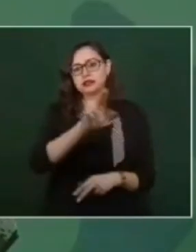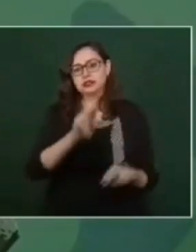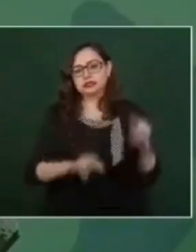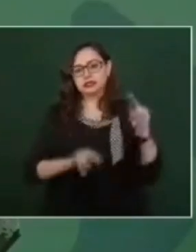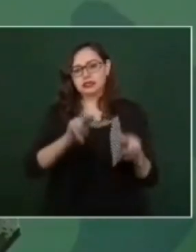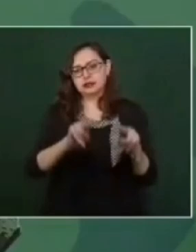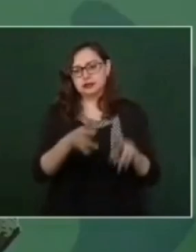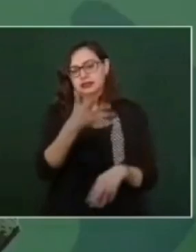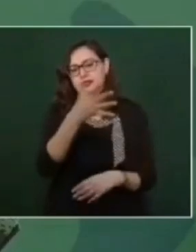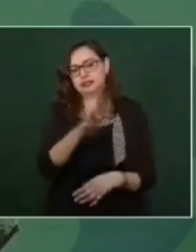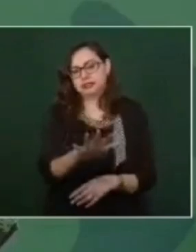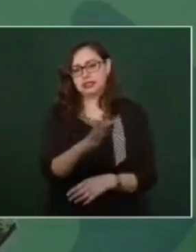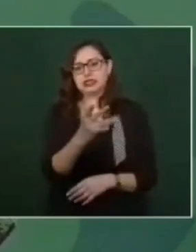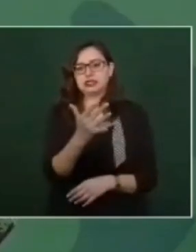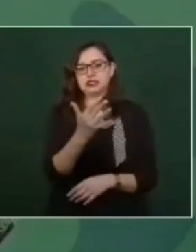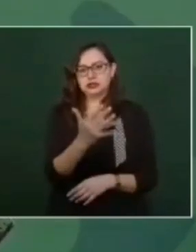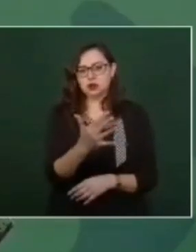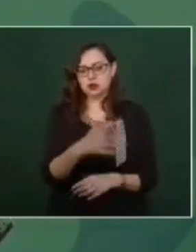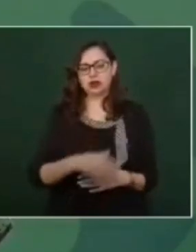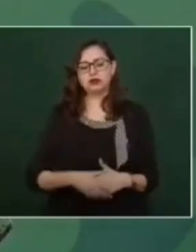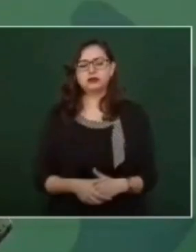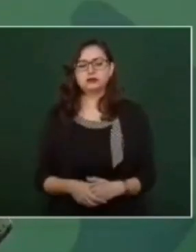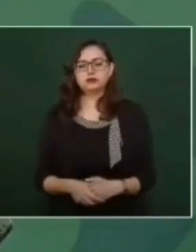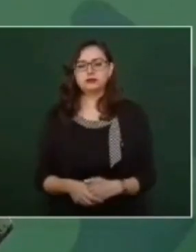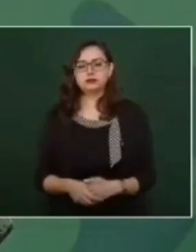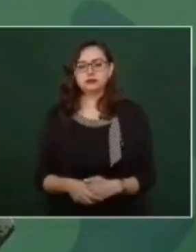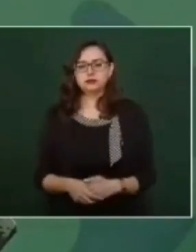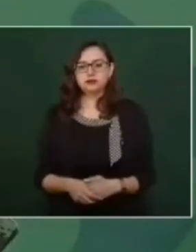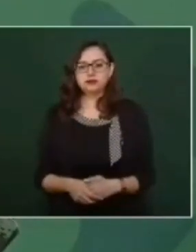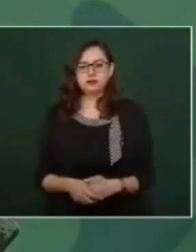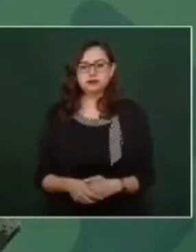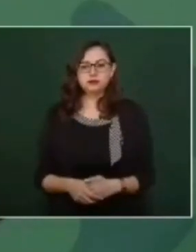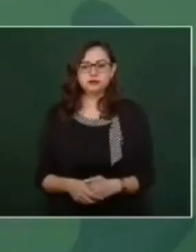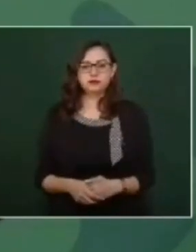zona estéril y los pasajeros próximos a abordar sus vuelos.